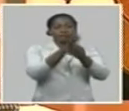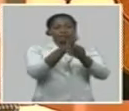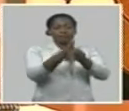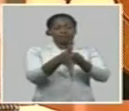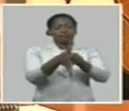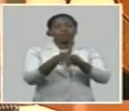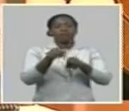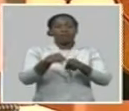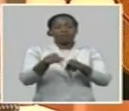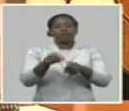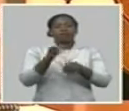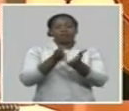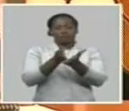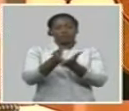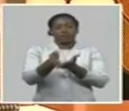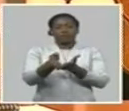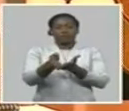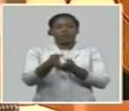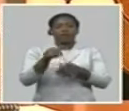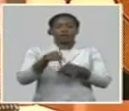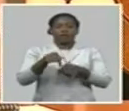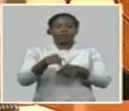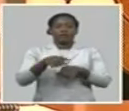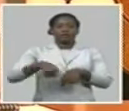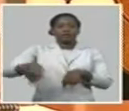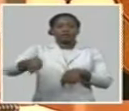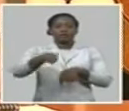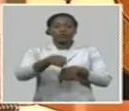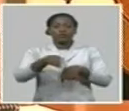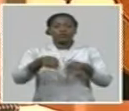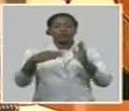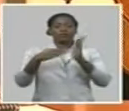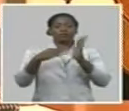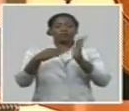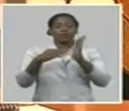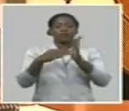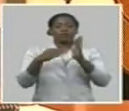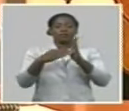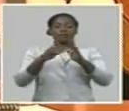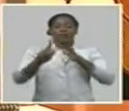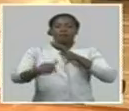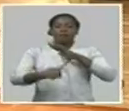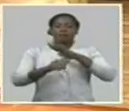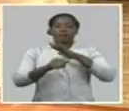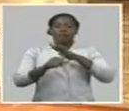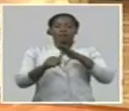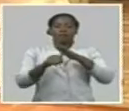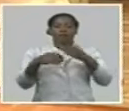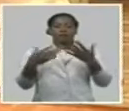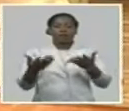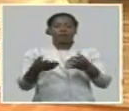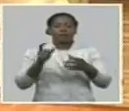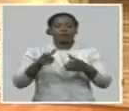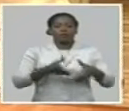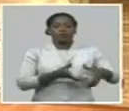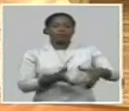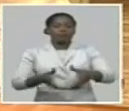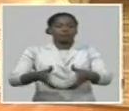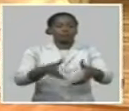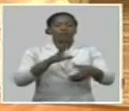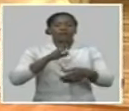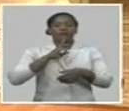por el agua por eso estaba con nosotros esta tarde el presidente del instituto nacional de recursos hidráulicos compañero antonio rodríguez rodríguez